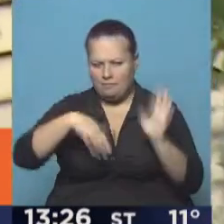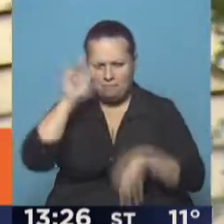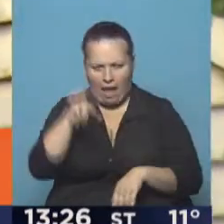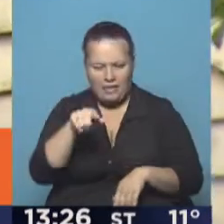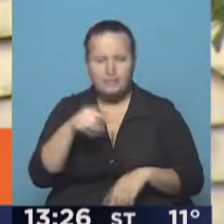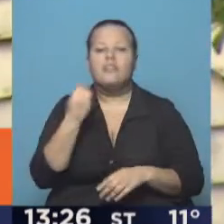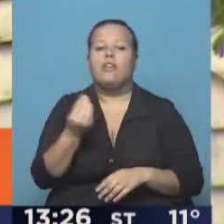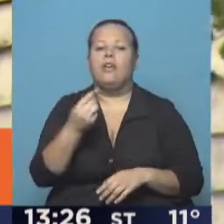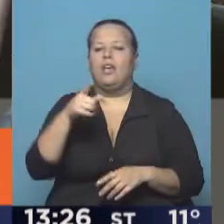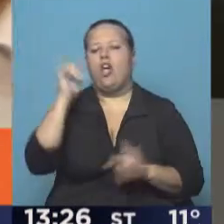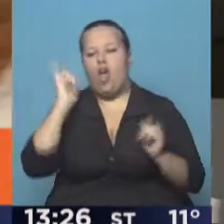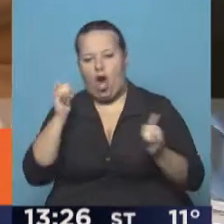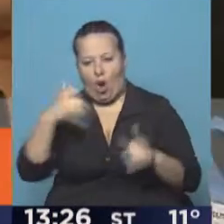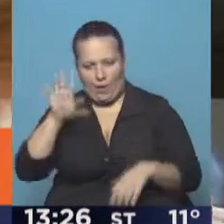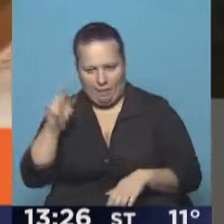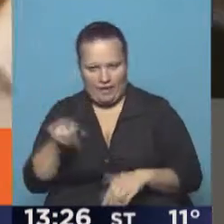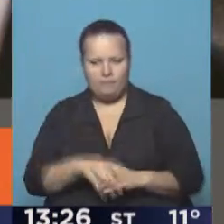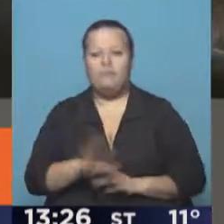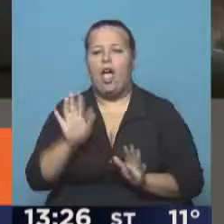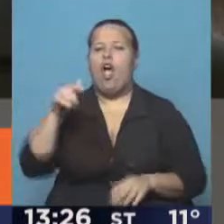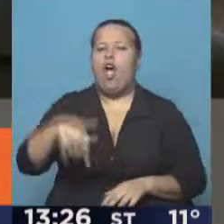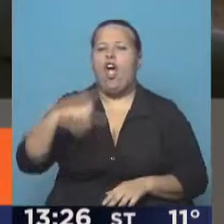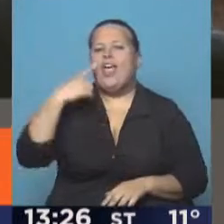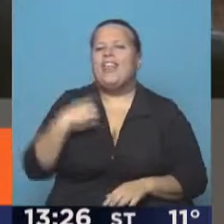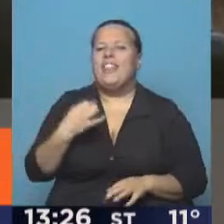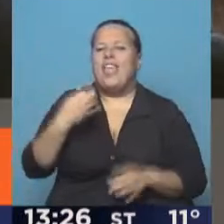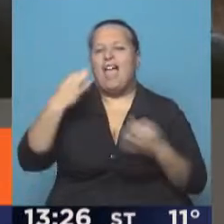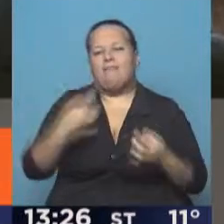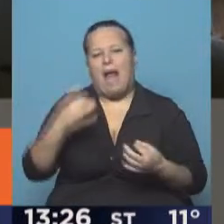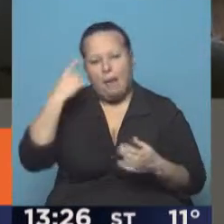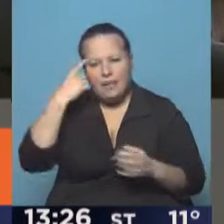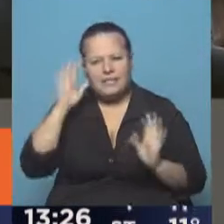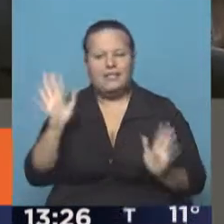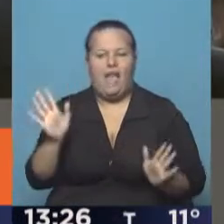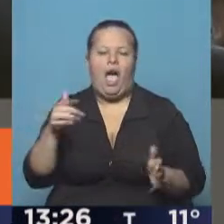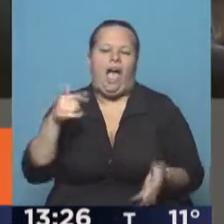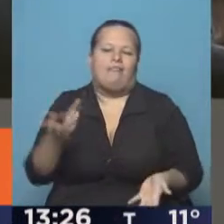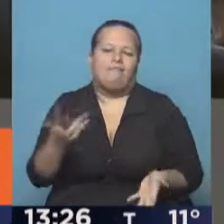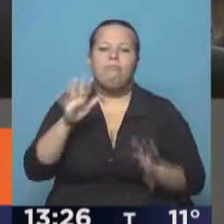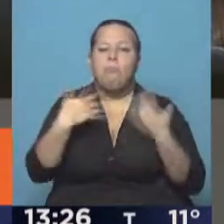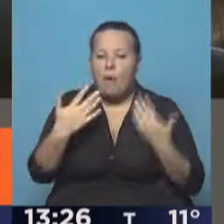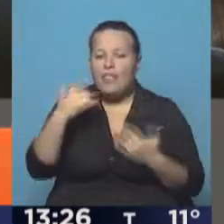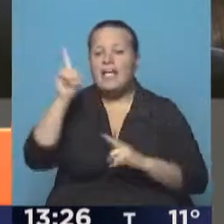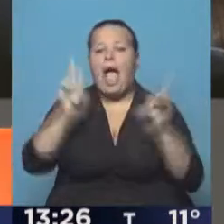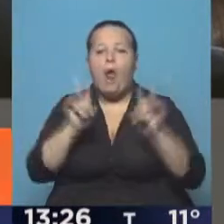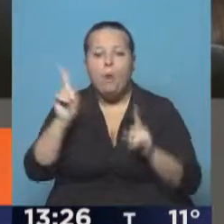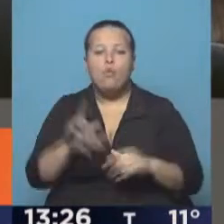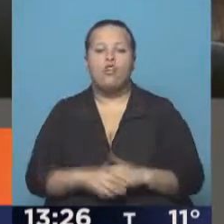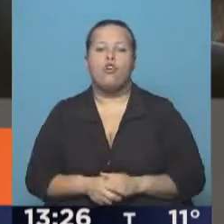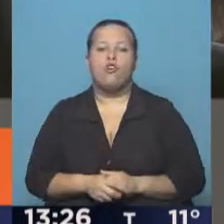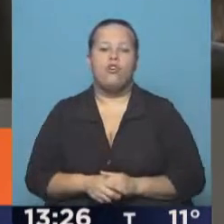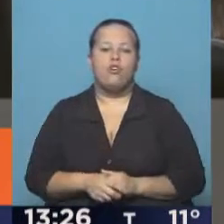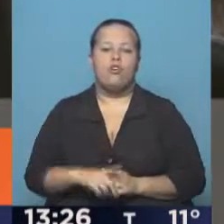fundamentalmente entre jóvenes mira hoy es un día más que nada reflexivo y quizá para los que no